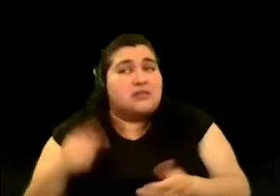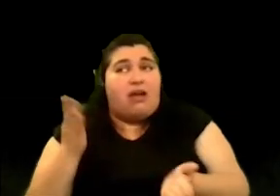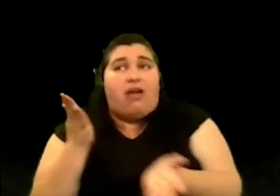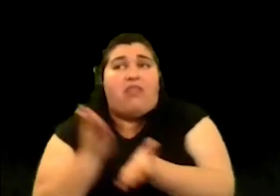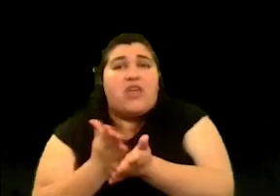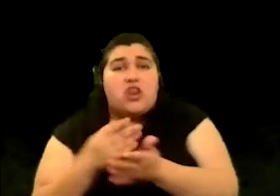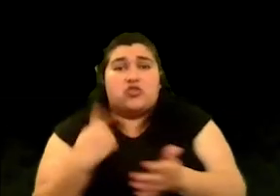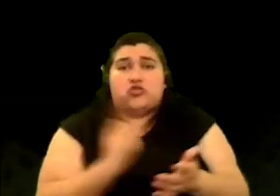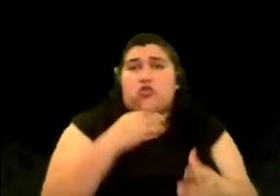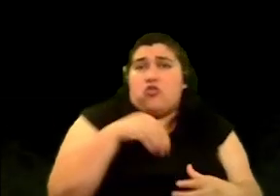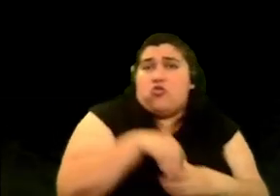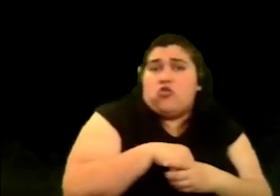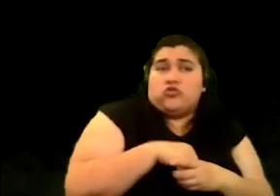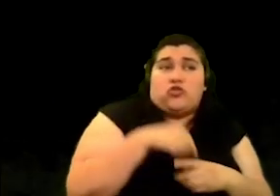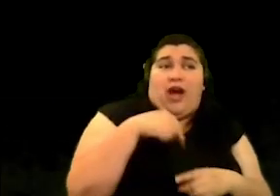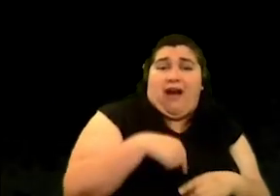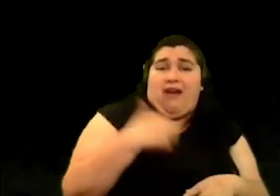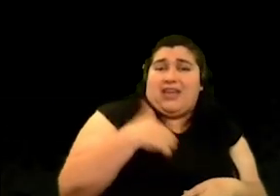de negocios.